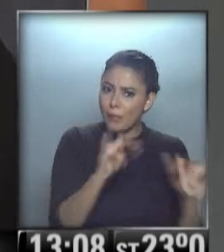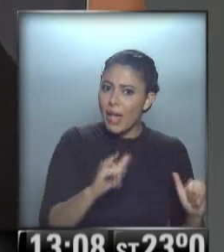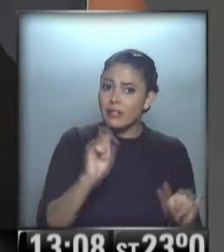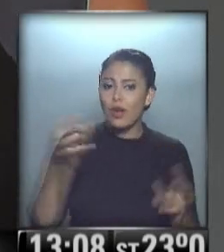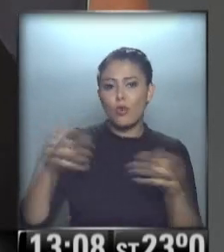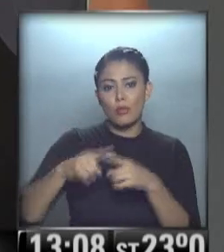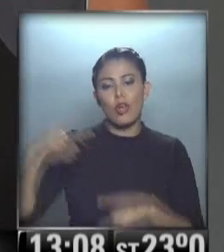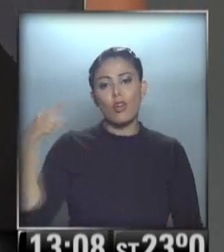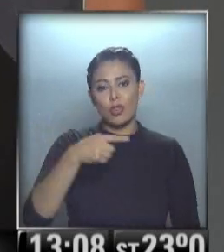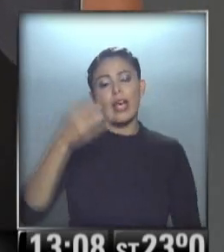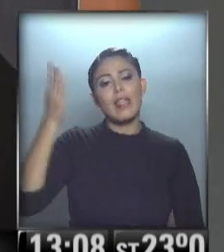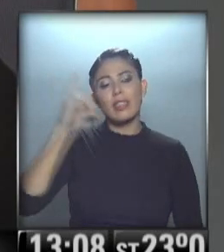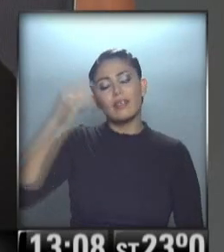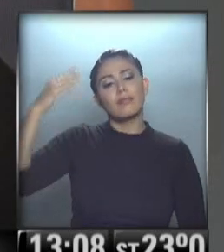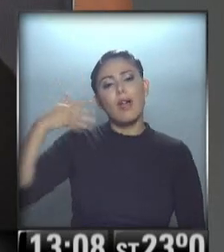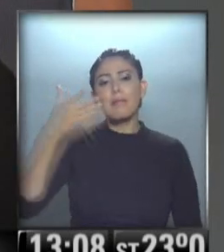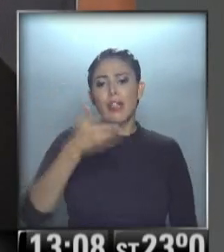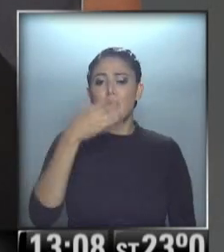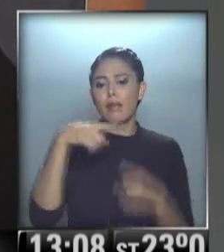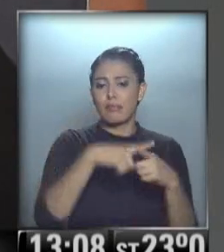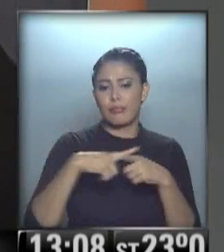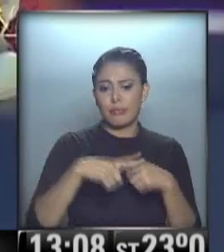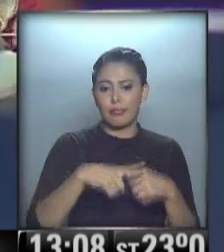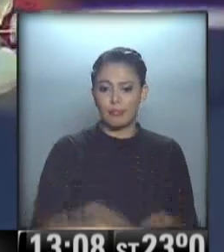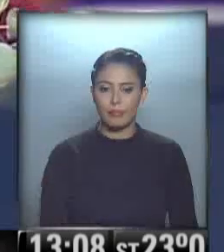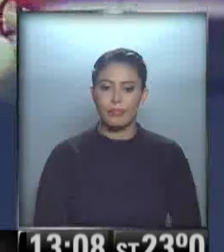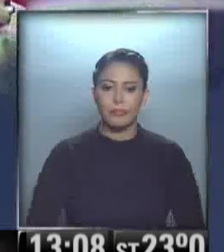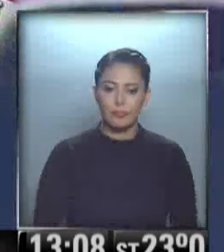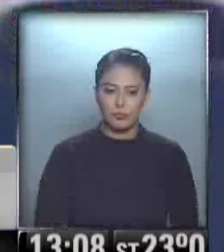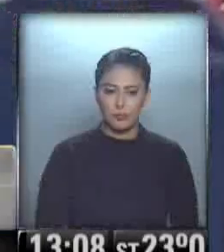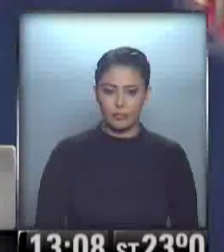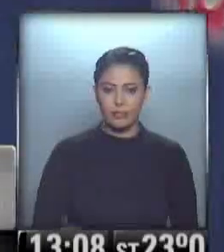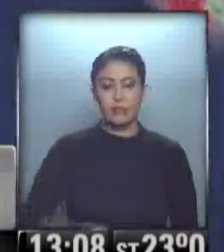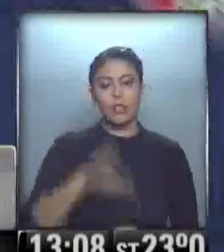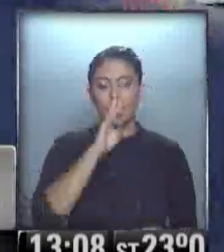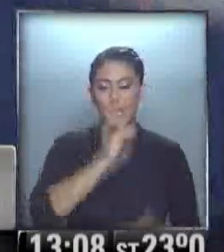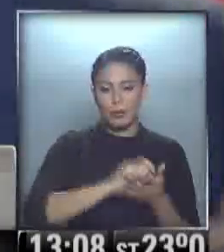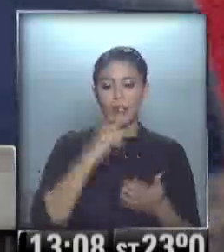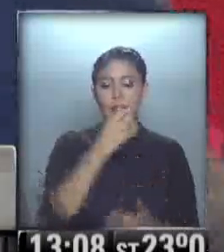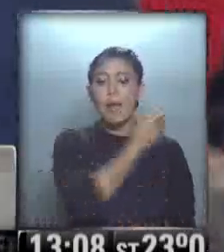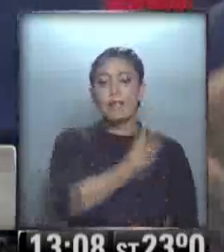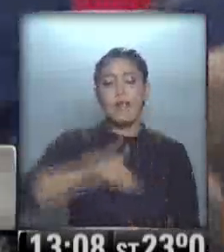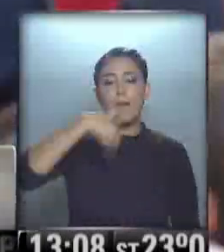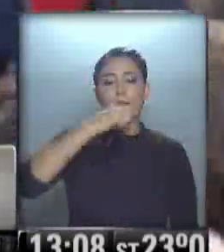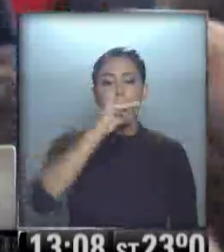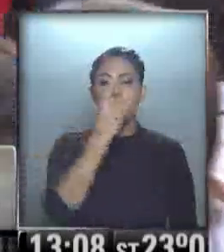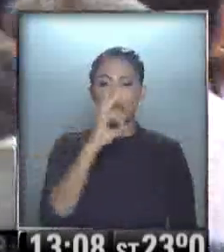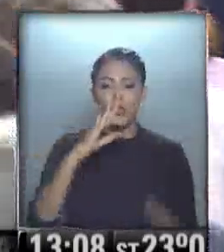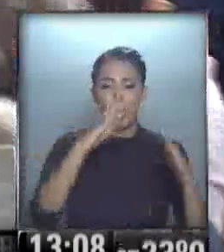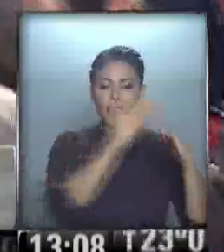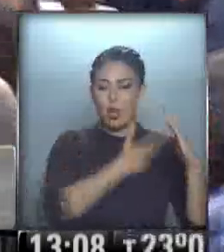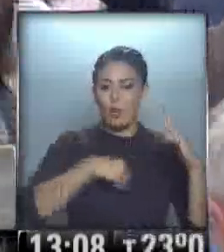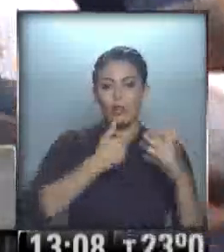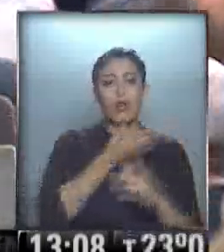La oposición, que hace semanas viene reclamando diálogo. Fue lanzada por el presidente Nicolás Maduro en el Palacio de